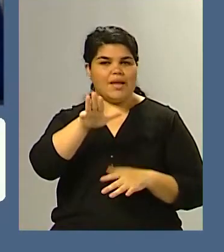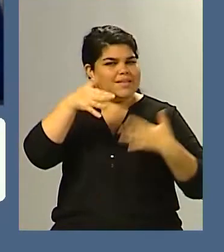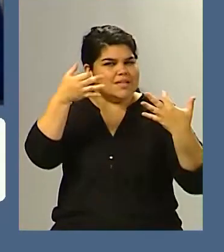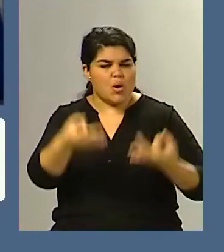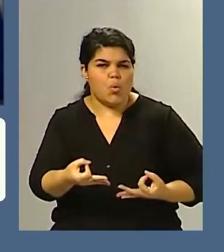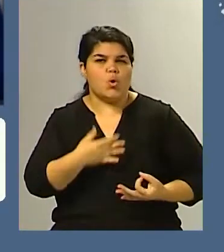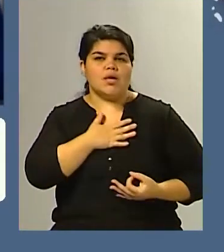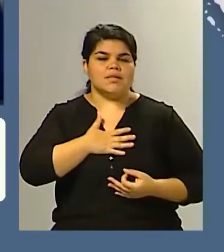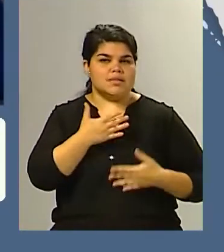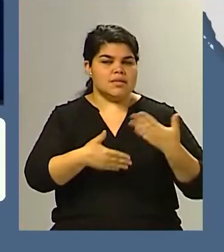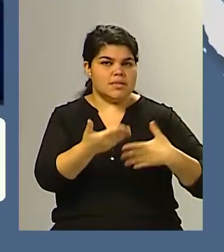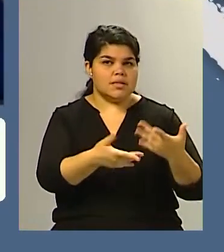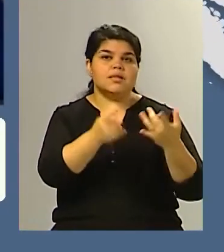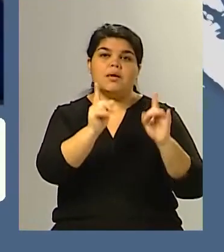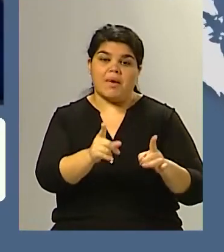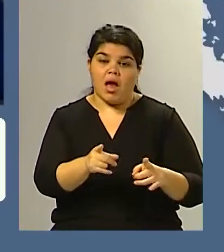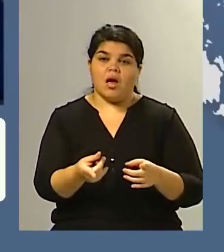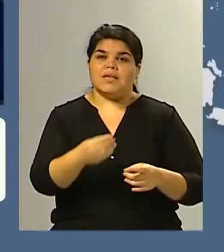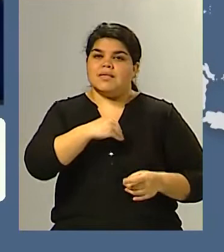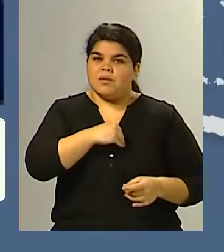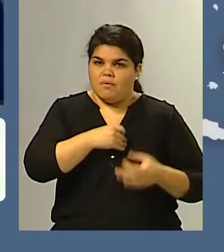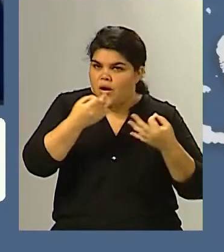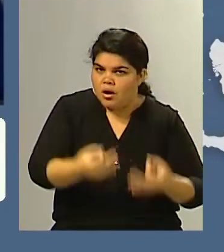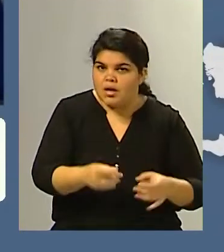pero también por conveniencia coyuntural